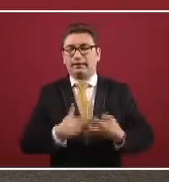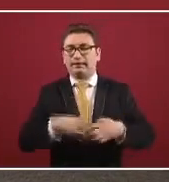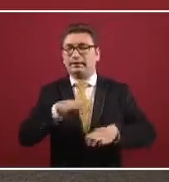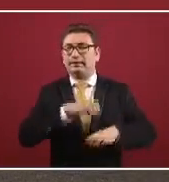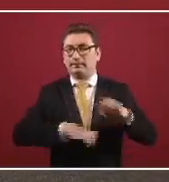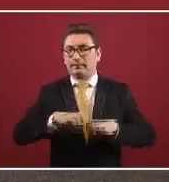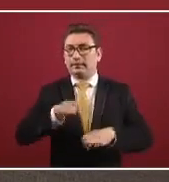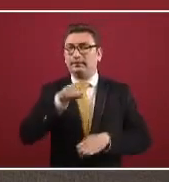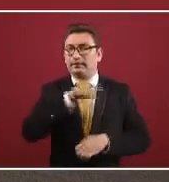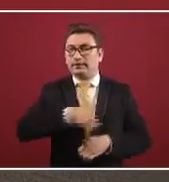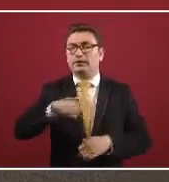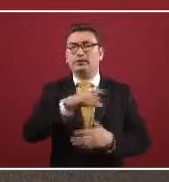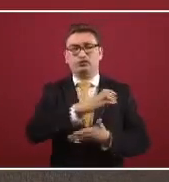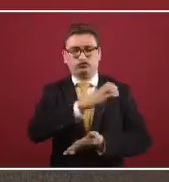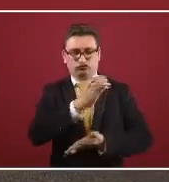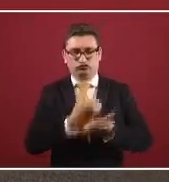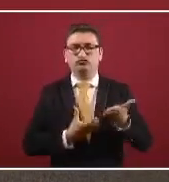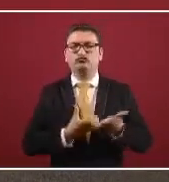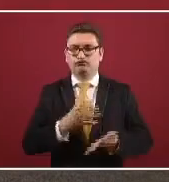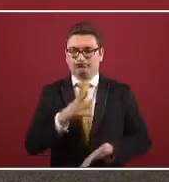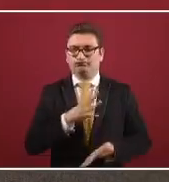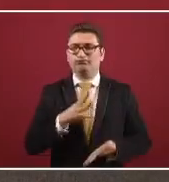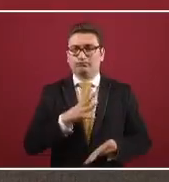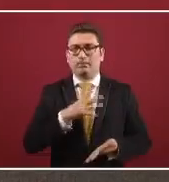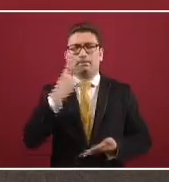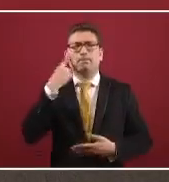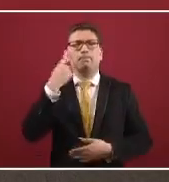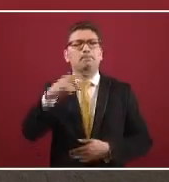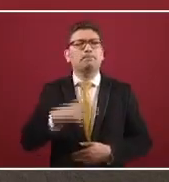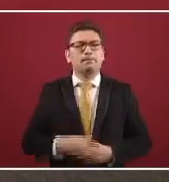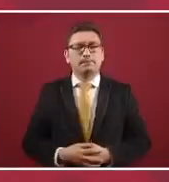hacer el